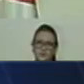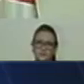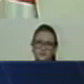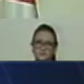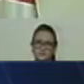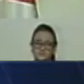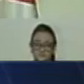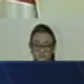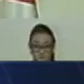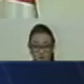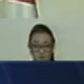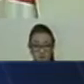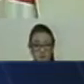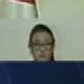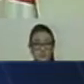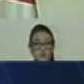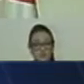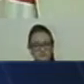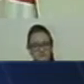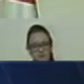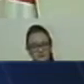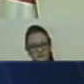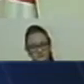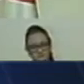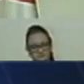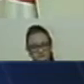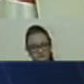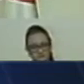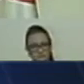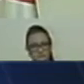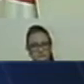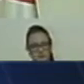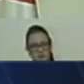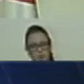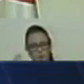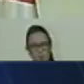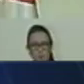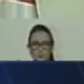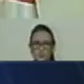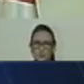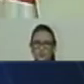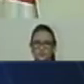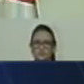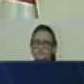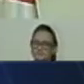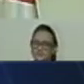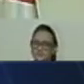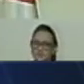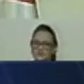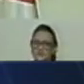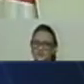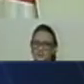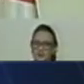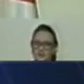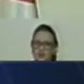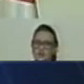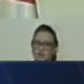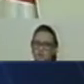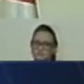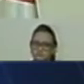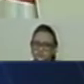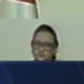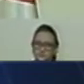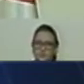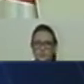esta reunión he salido más convencido y más orgulloso que nunca del sistema electoral y de las garantías que